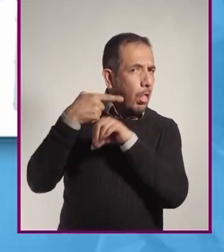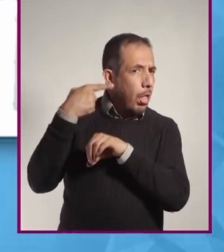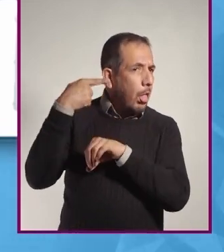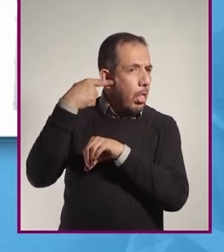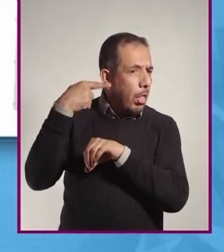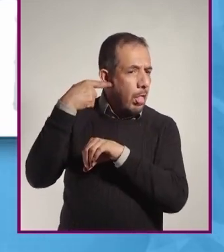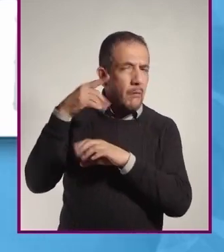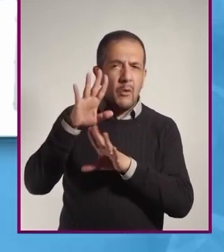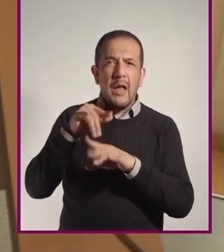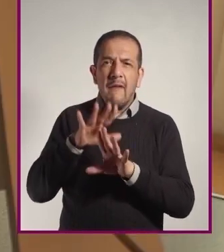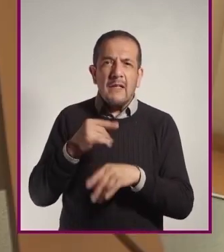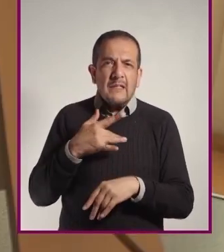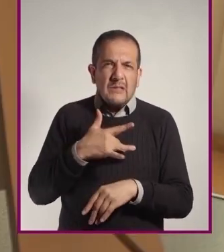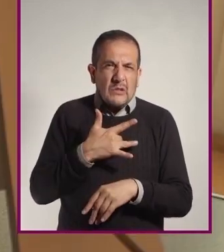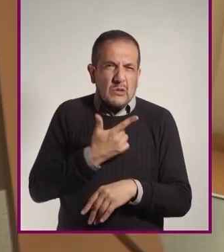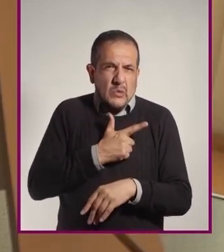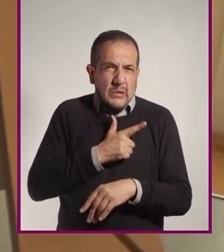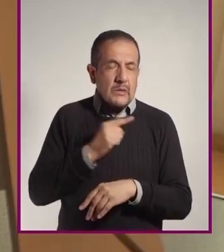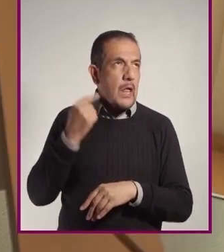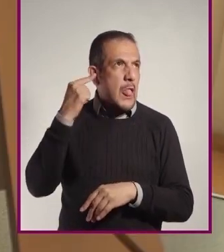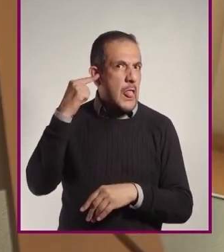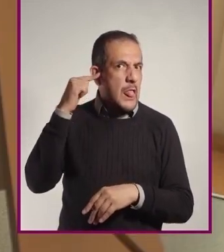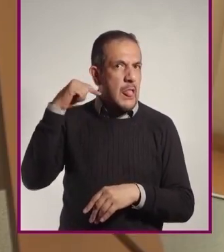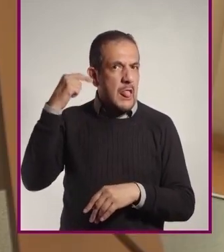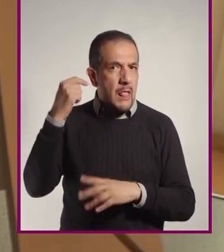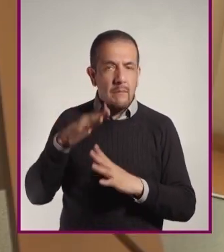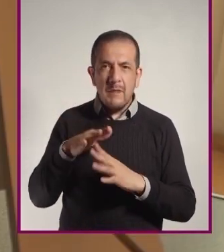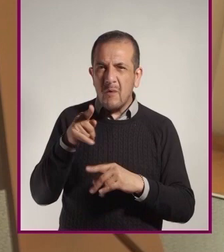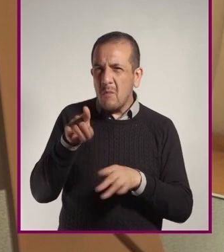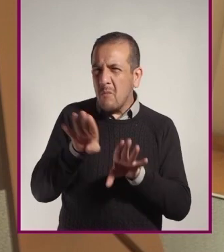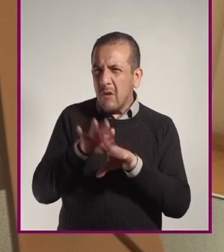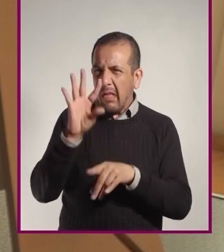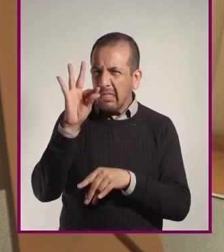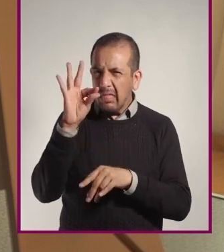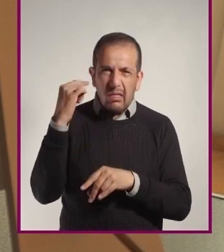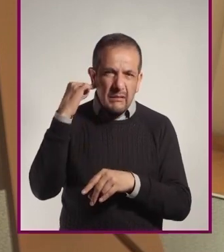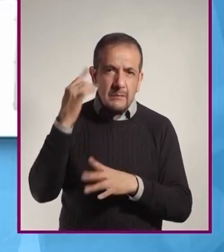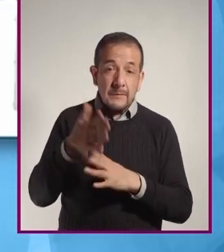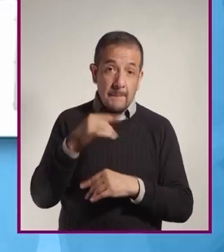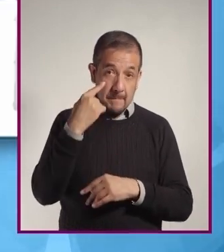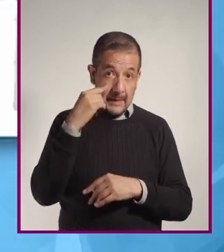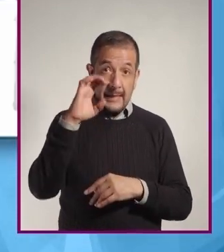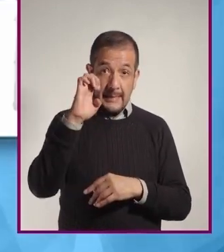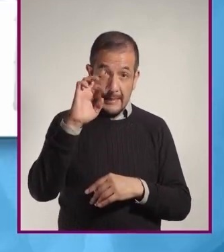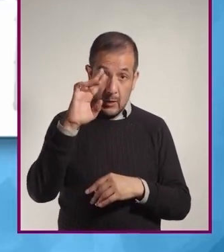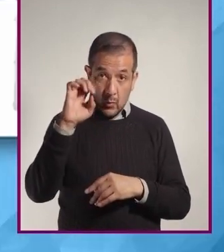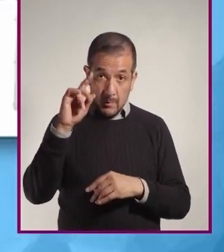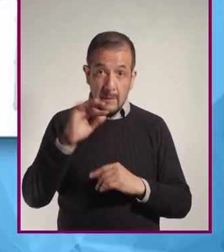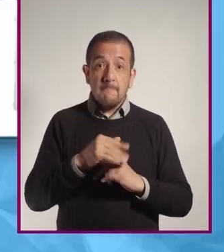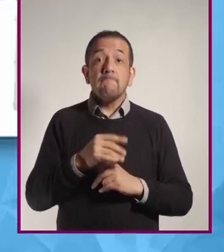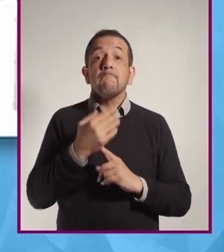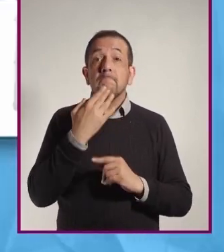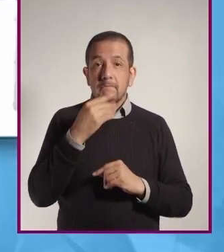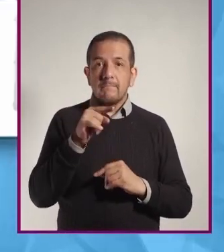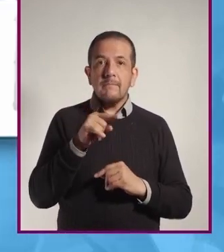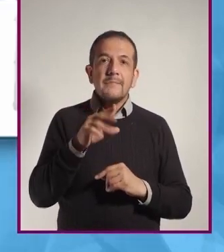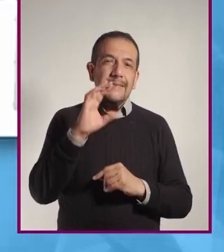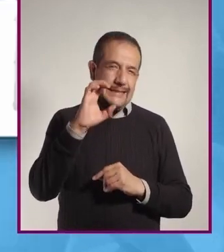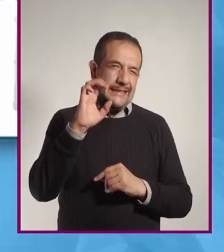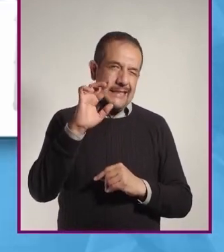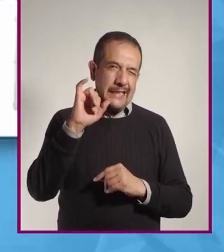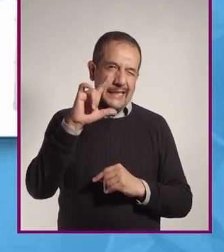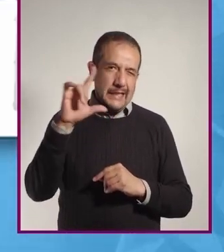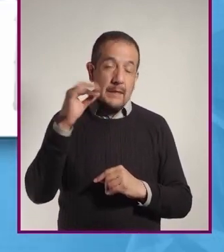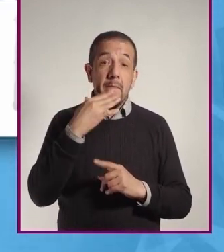desespera sentir que tiene cerumen. Primero que nada, ¿para qué sirve? ¿Qué función juega en nuestro oído? Bueno, el cerumen, que lo conocemos normalmente como